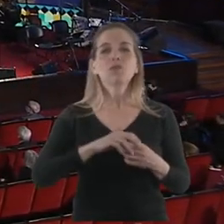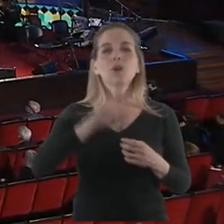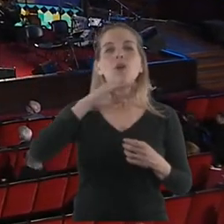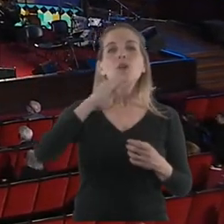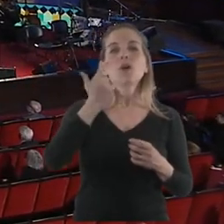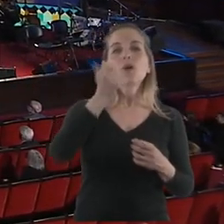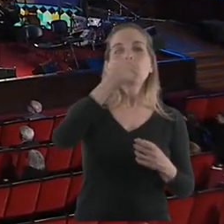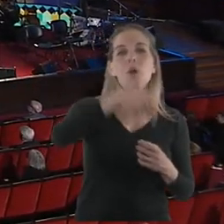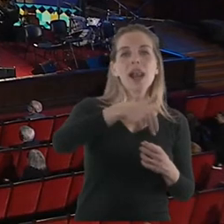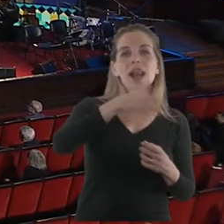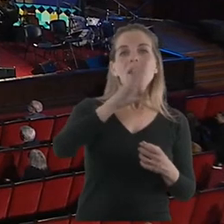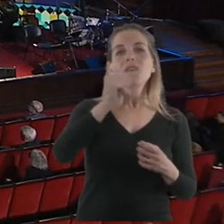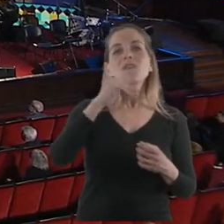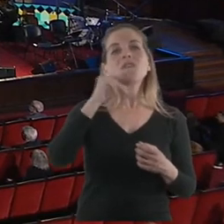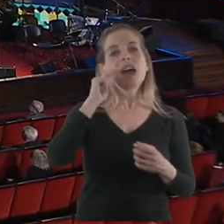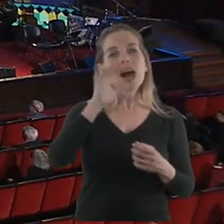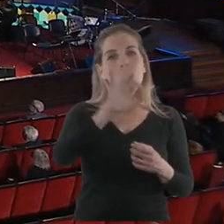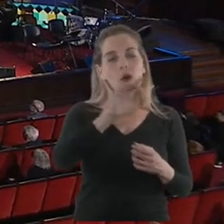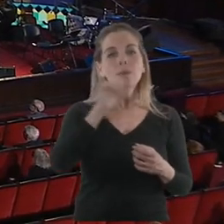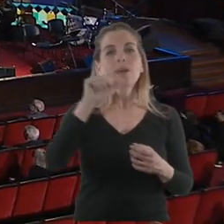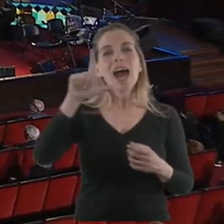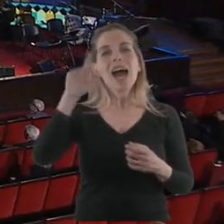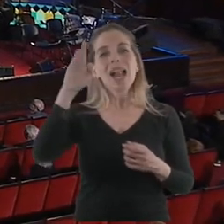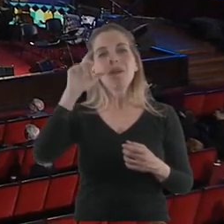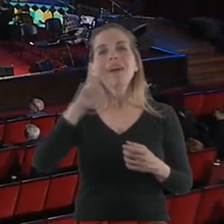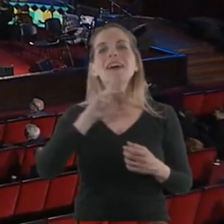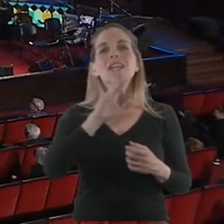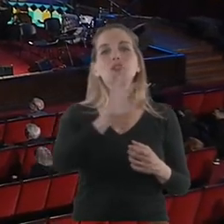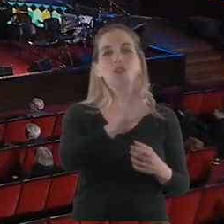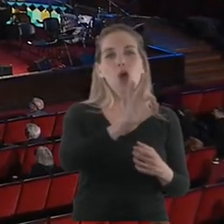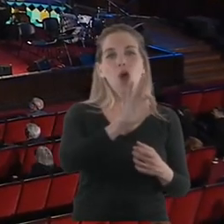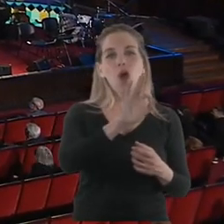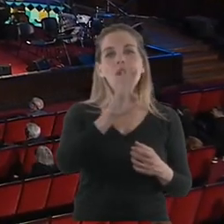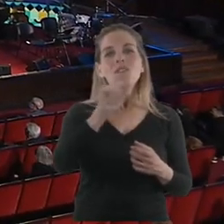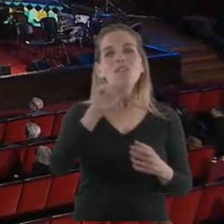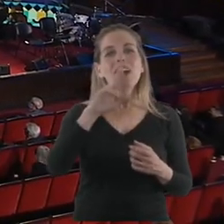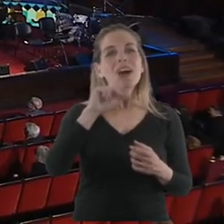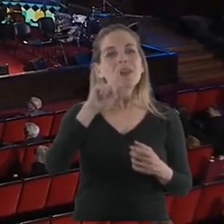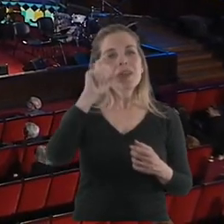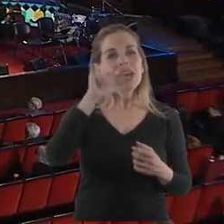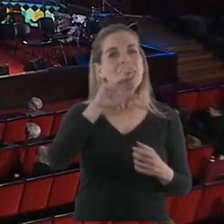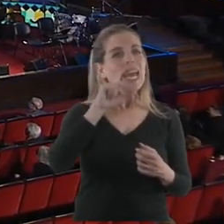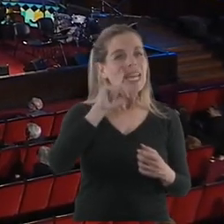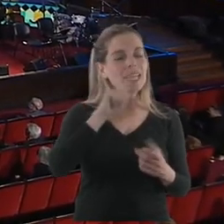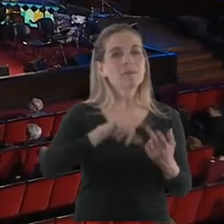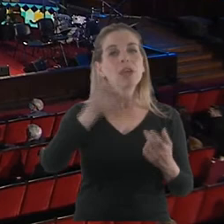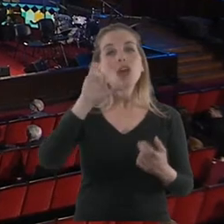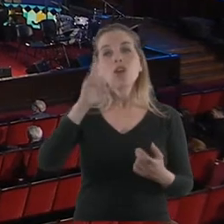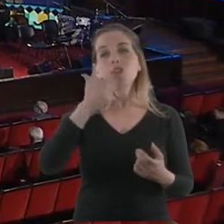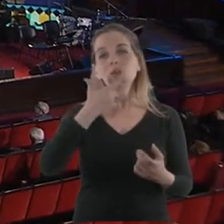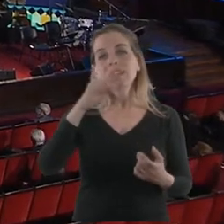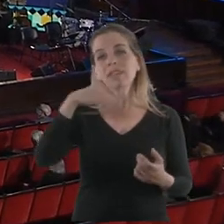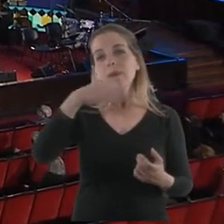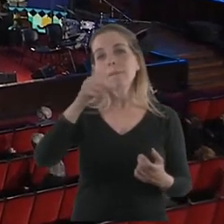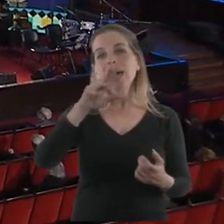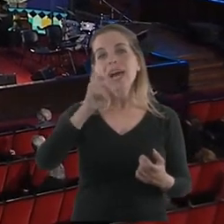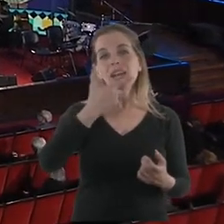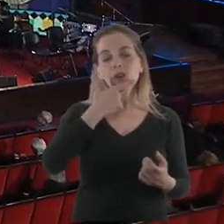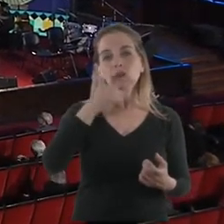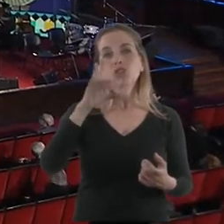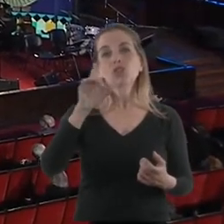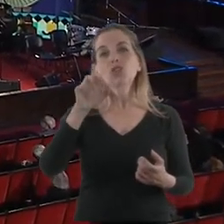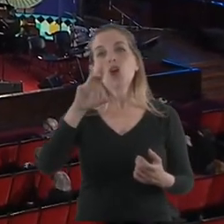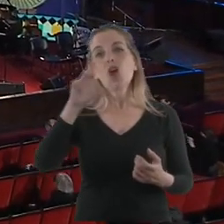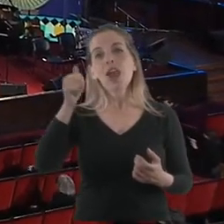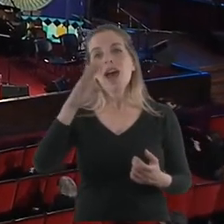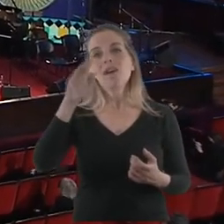Juan Carlos Bagó, Alberto Edgardo Barbieri, Luis Barcos, Dora